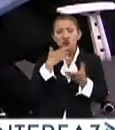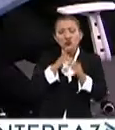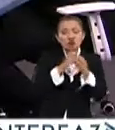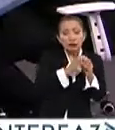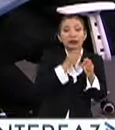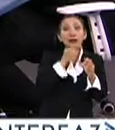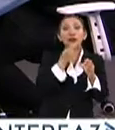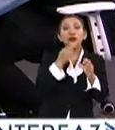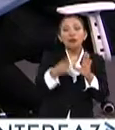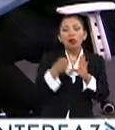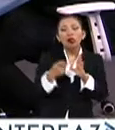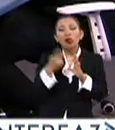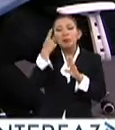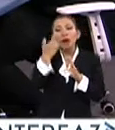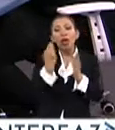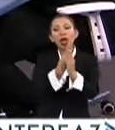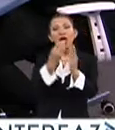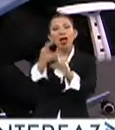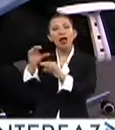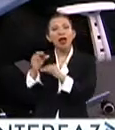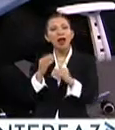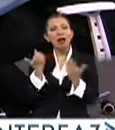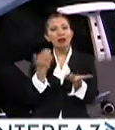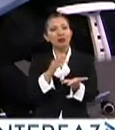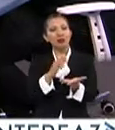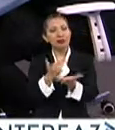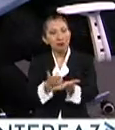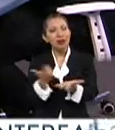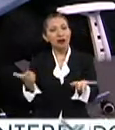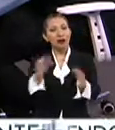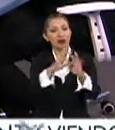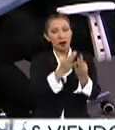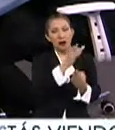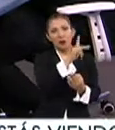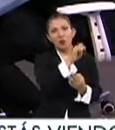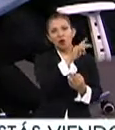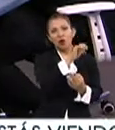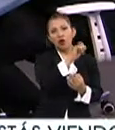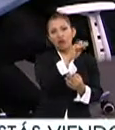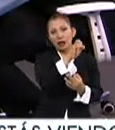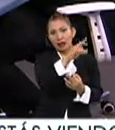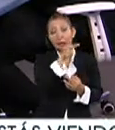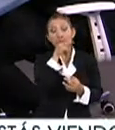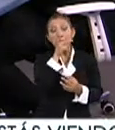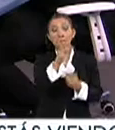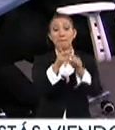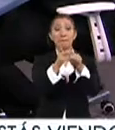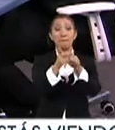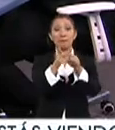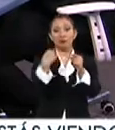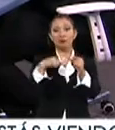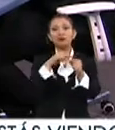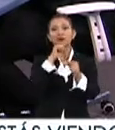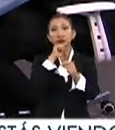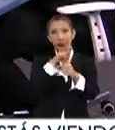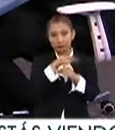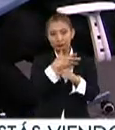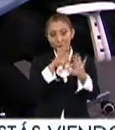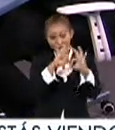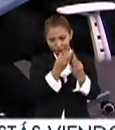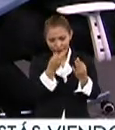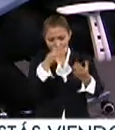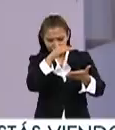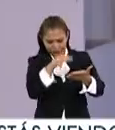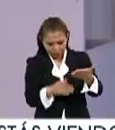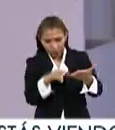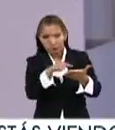lo utilizamos para la alfabetización. Siguiendo el modelo de Paulo Freire de la palabra, ¿no? Nosotros tenemos un modelo